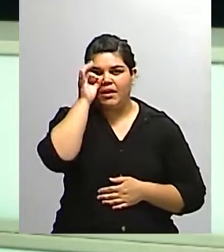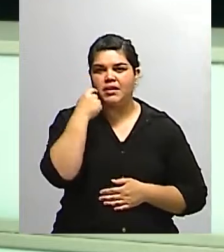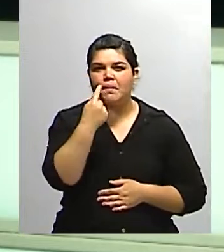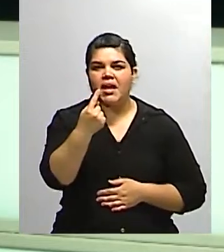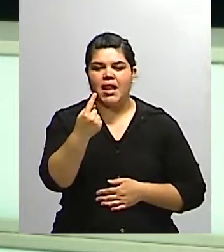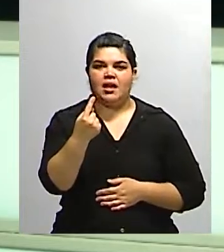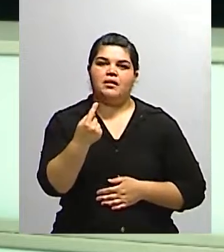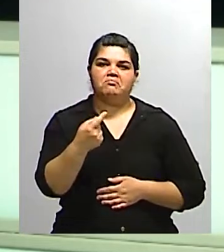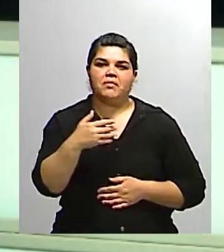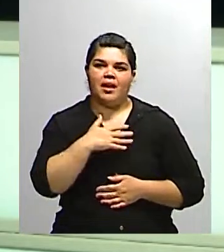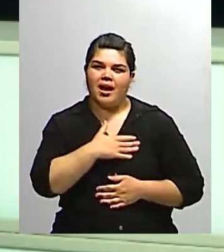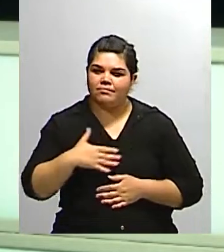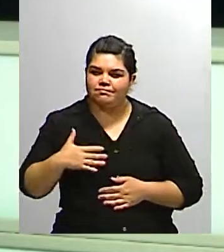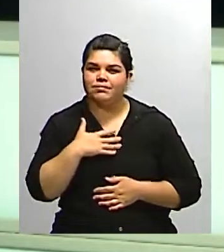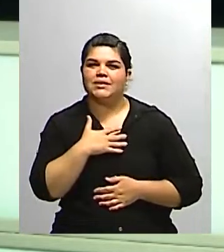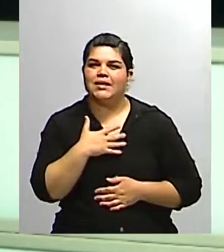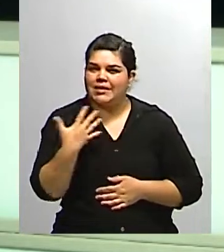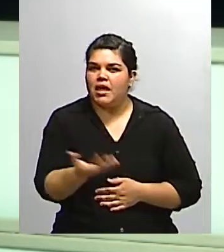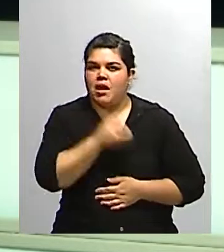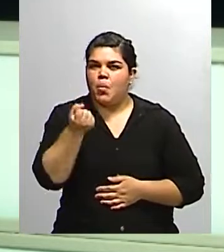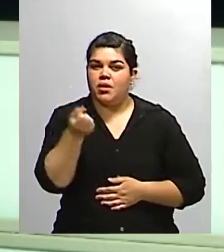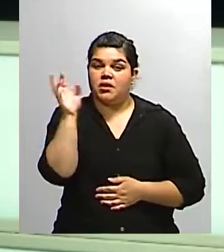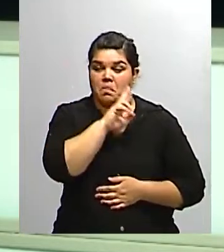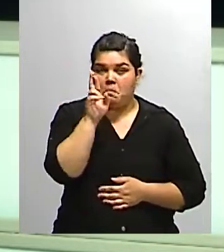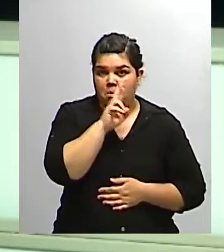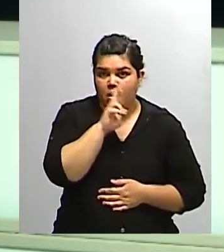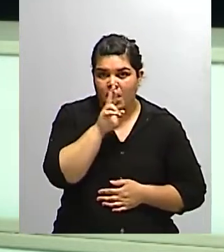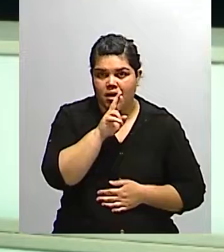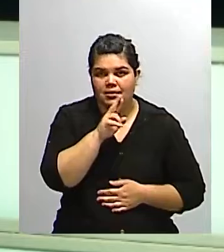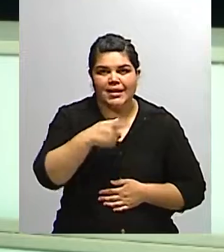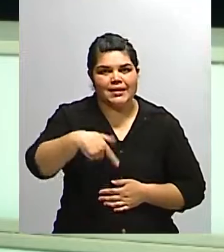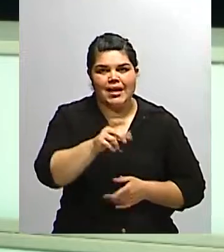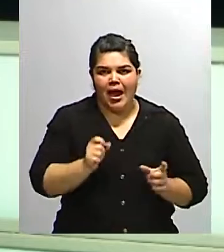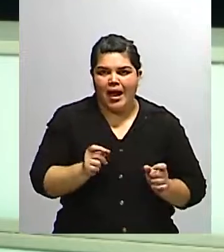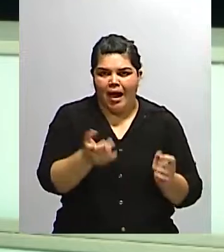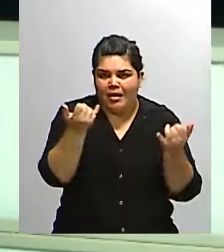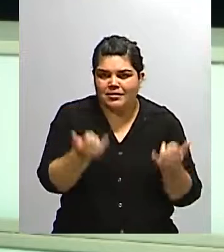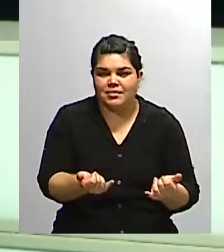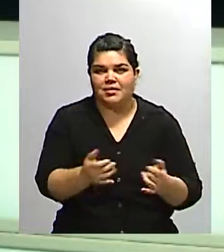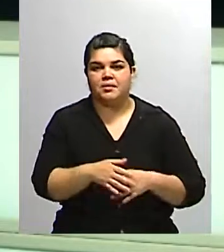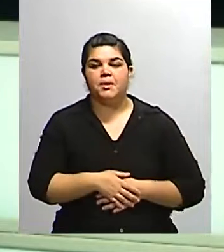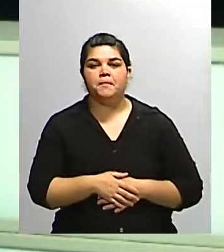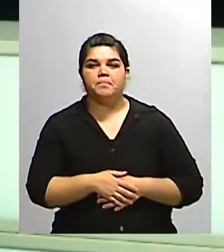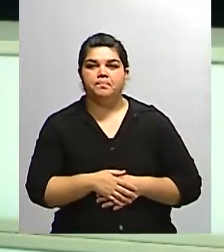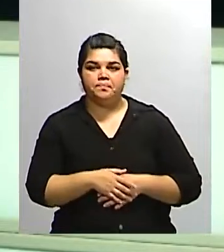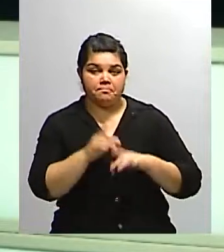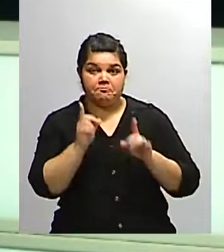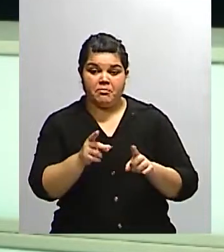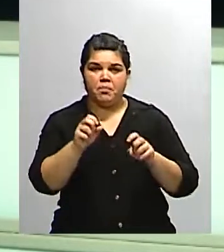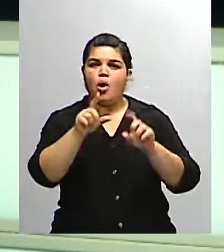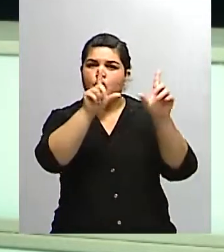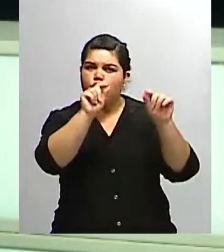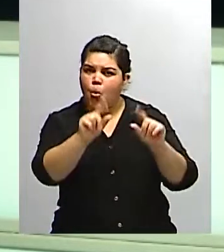casos, ¿no? 20.000 personas, mujeres, a las que se les detecta el cáncer de mama. Y vamos a hablar de las cifras